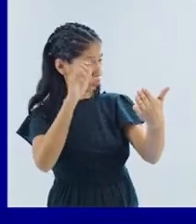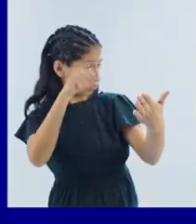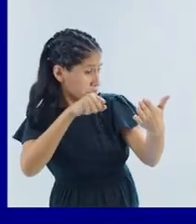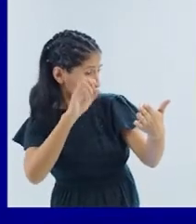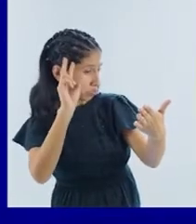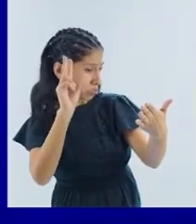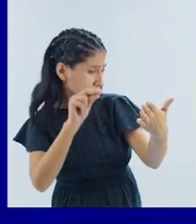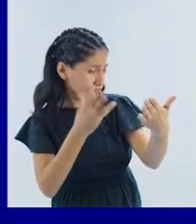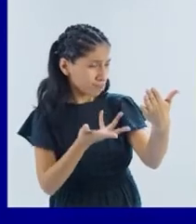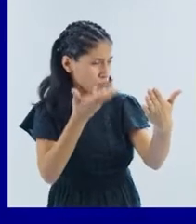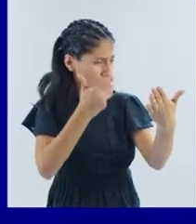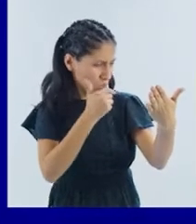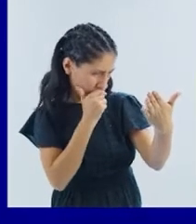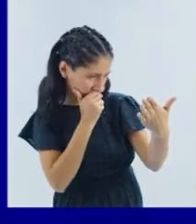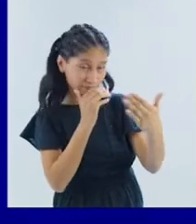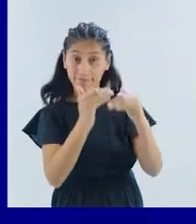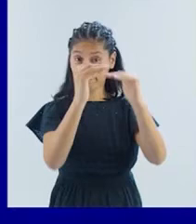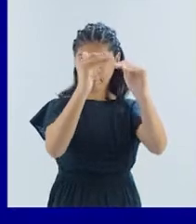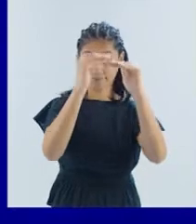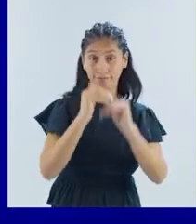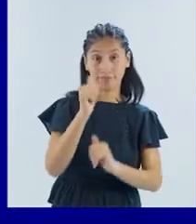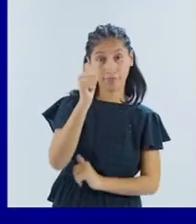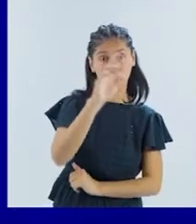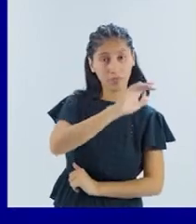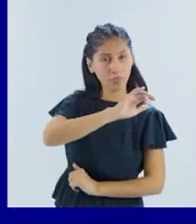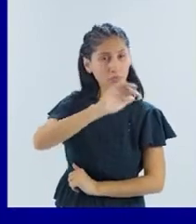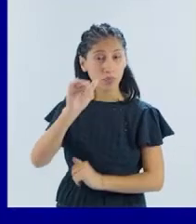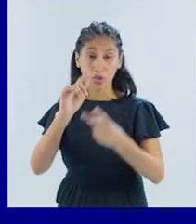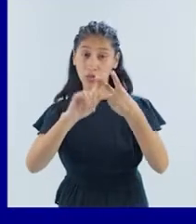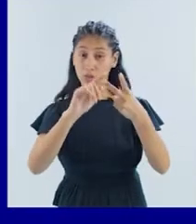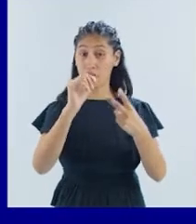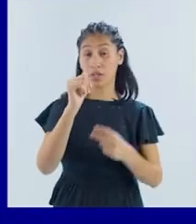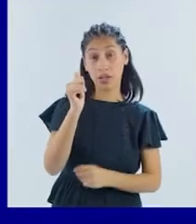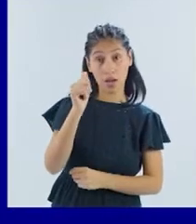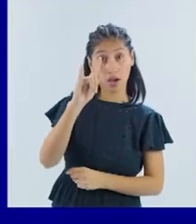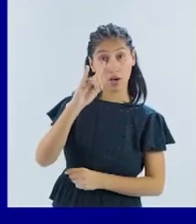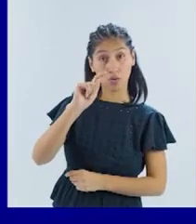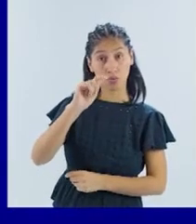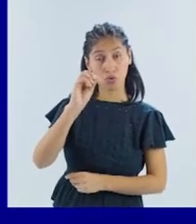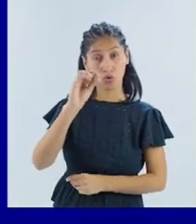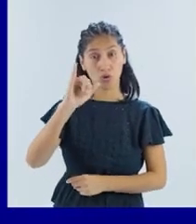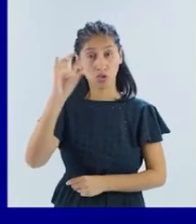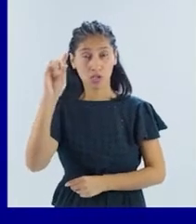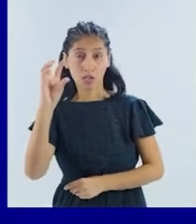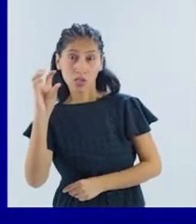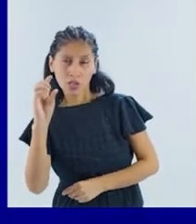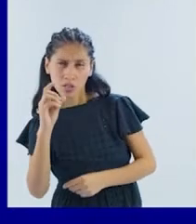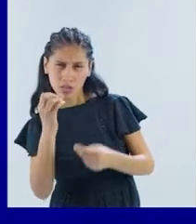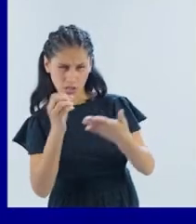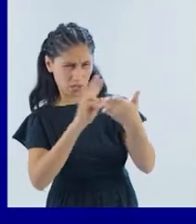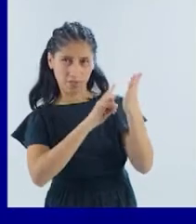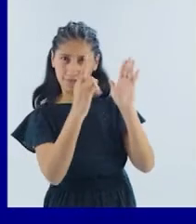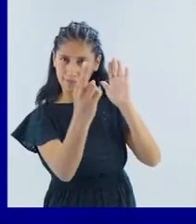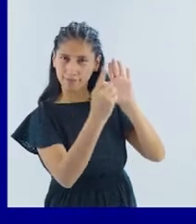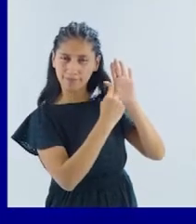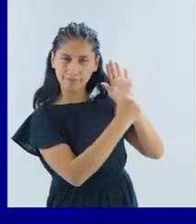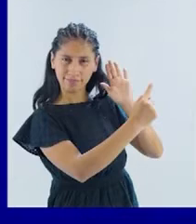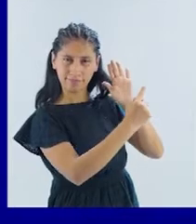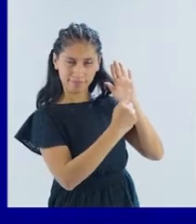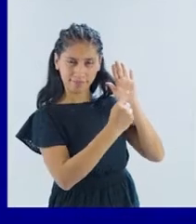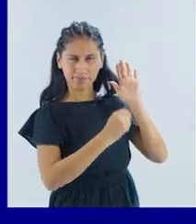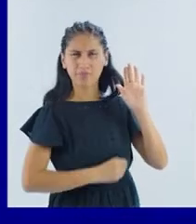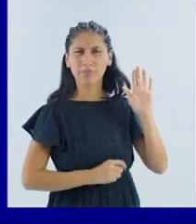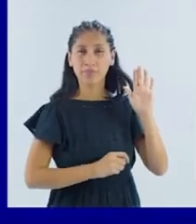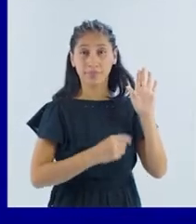argumentos. Argumentos de autoridad. Se caracterizan por incluir la opinión de un experto, estudioso u organización especializada